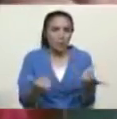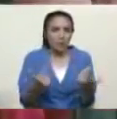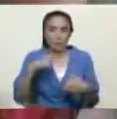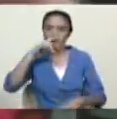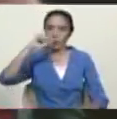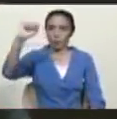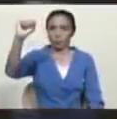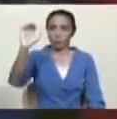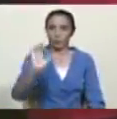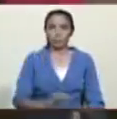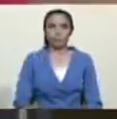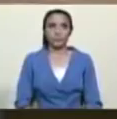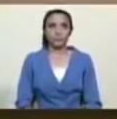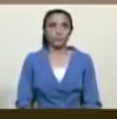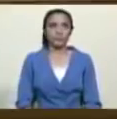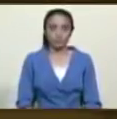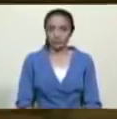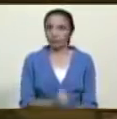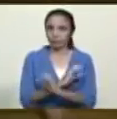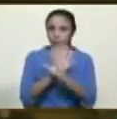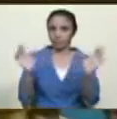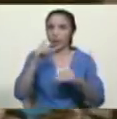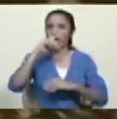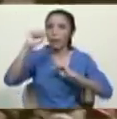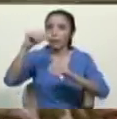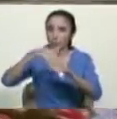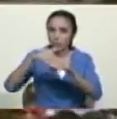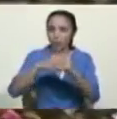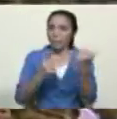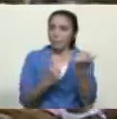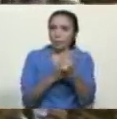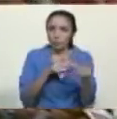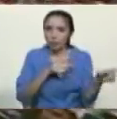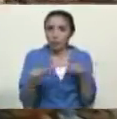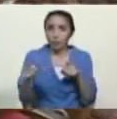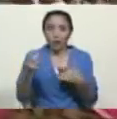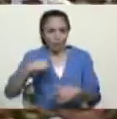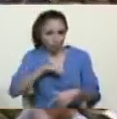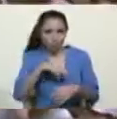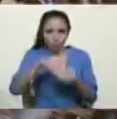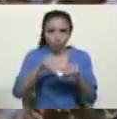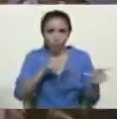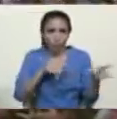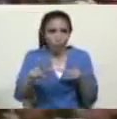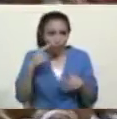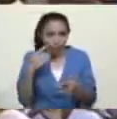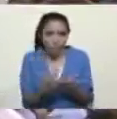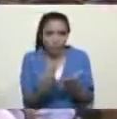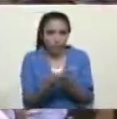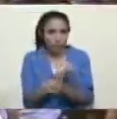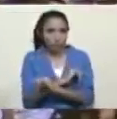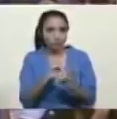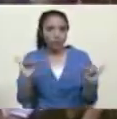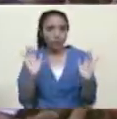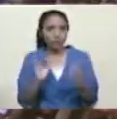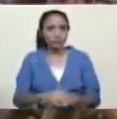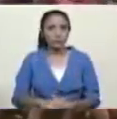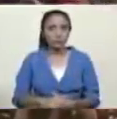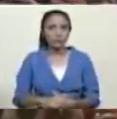quién? Por Maduro. Nosotros votamos. ¿Y acaso nuestro voto no vale nada?